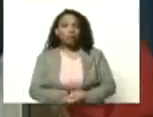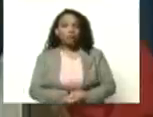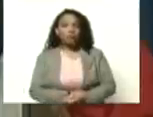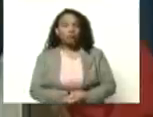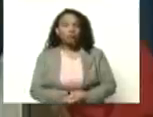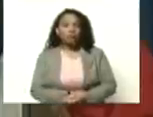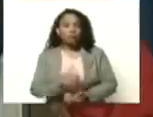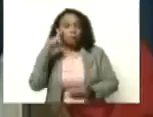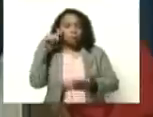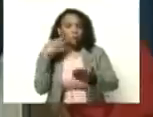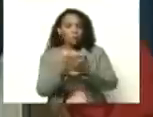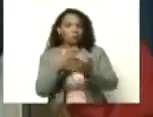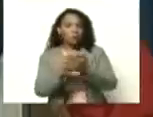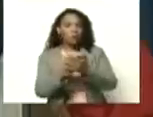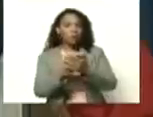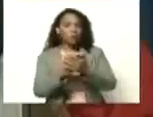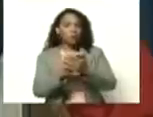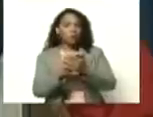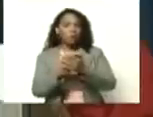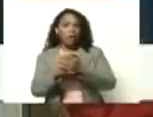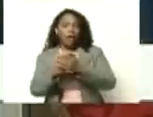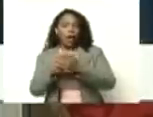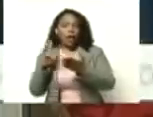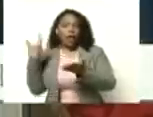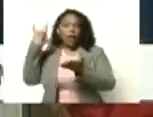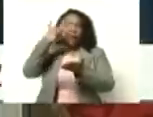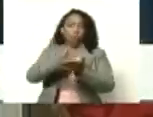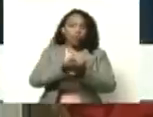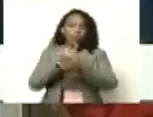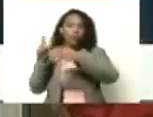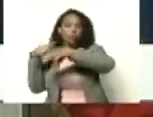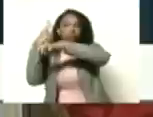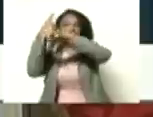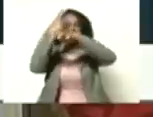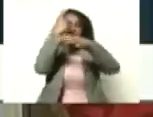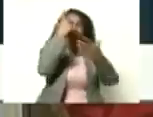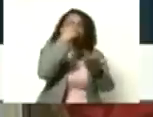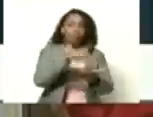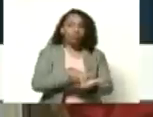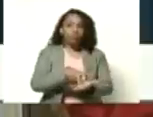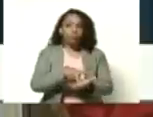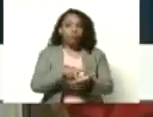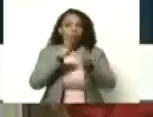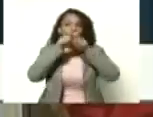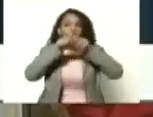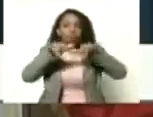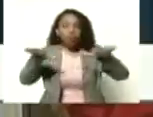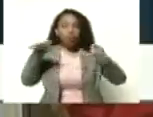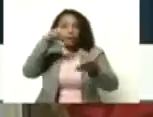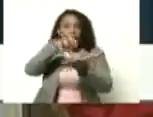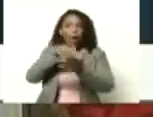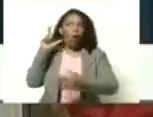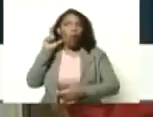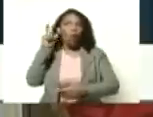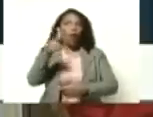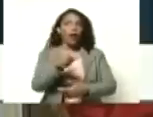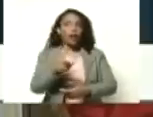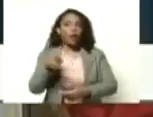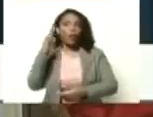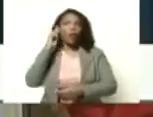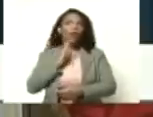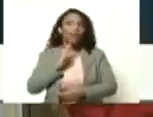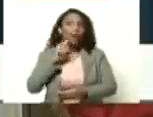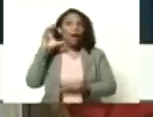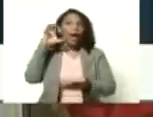verificación en puertos y aeropuertos despliegues en los estados guárico bolívar aragua